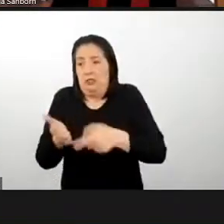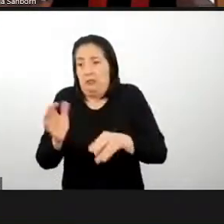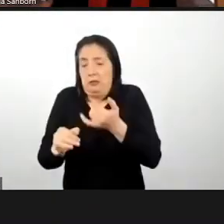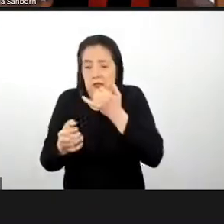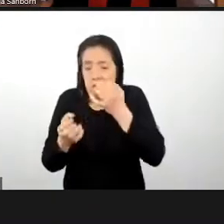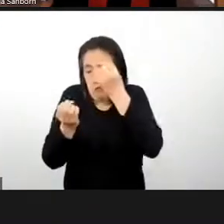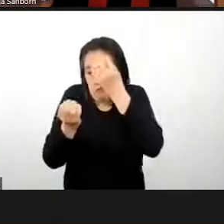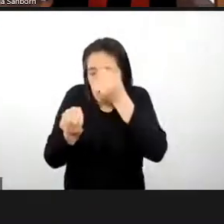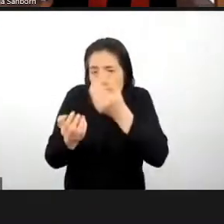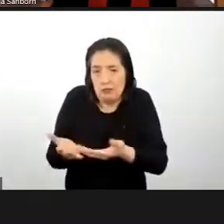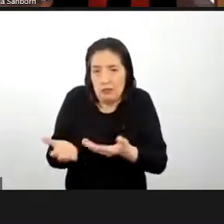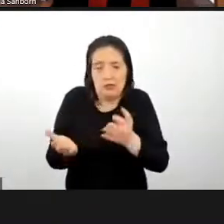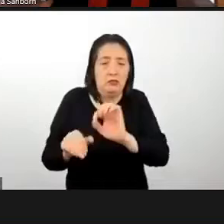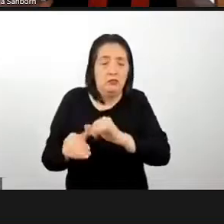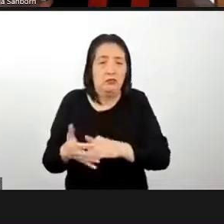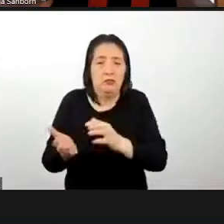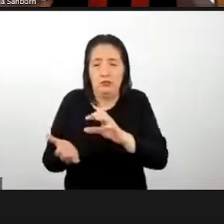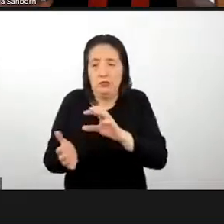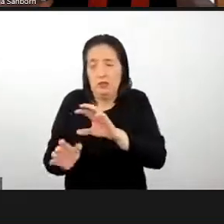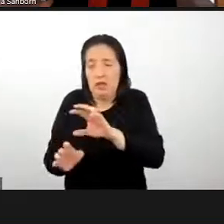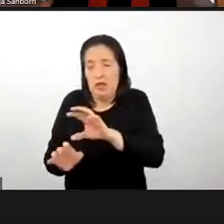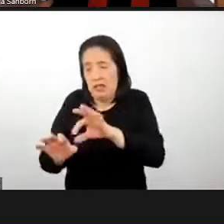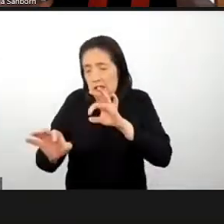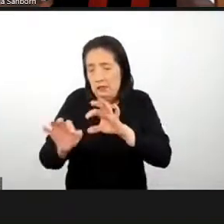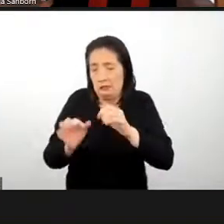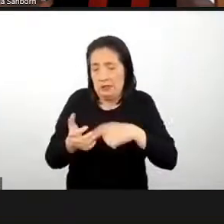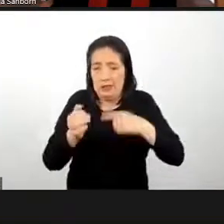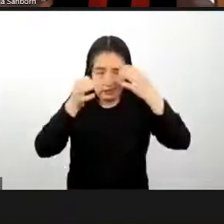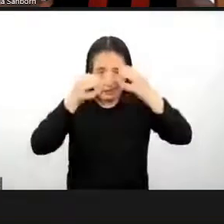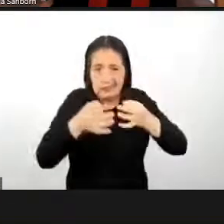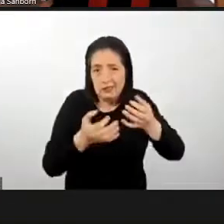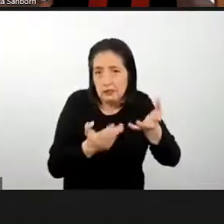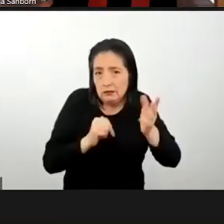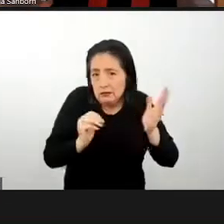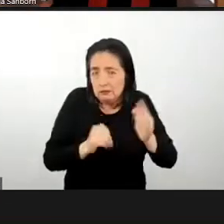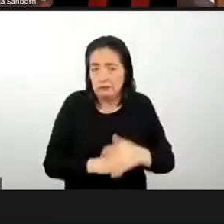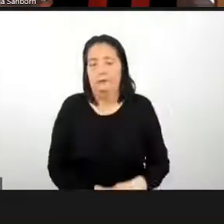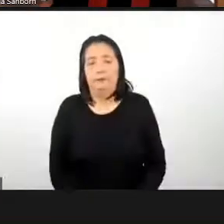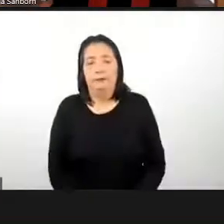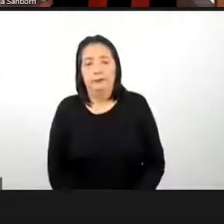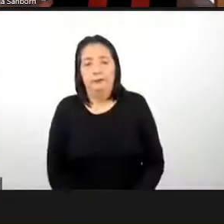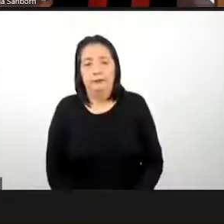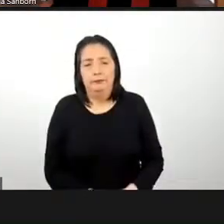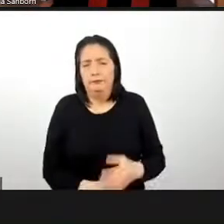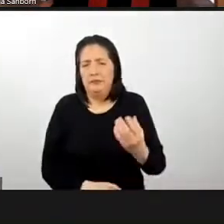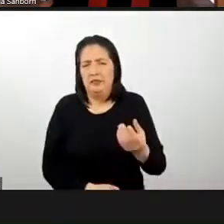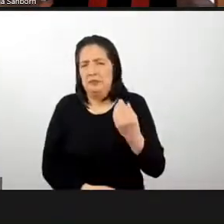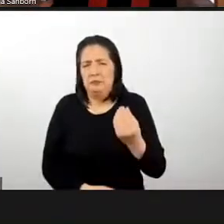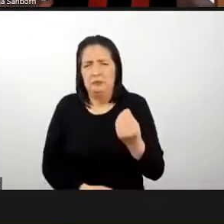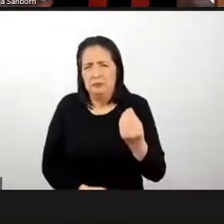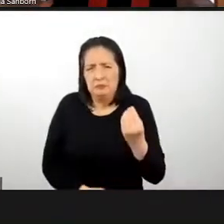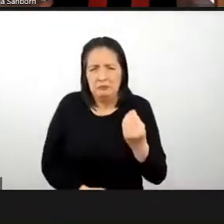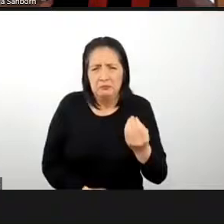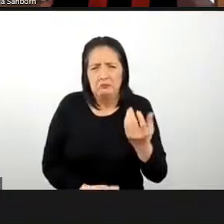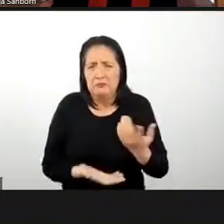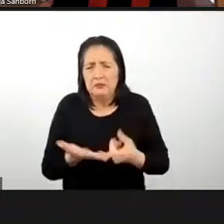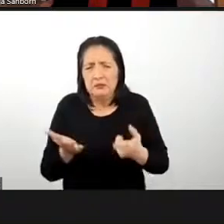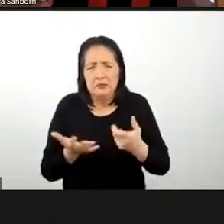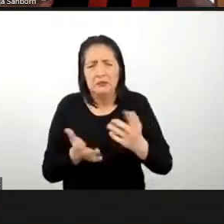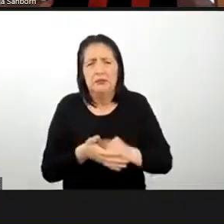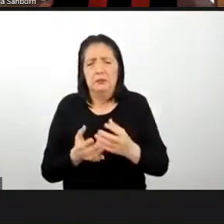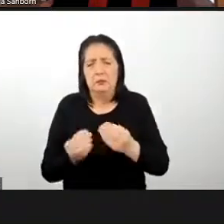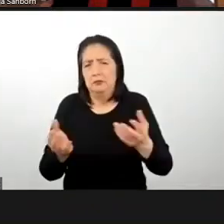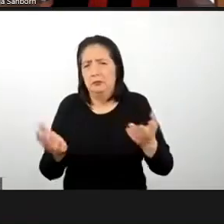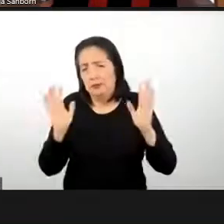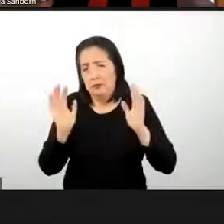datos se han tomado determinadas decisiones, ¿no? ¿Y por qué se ha eludido? En muchos casos, yo